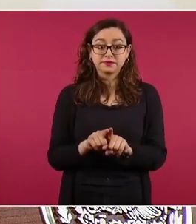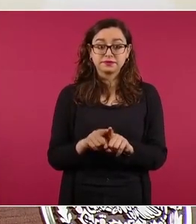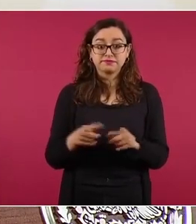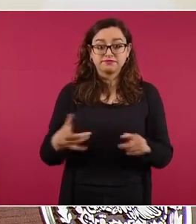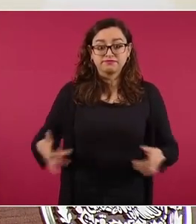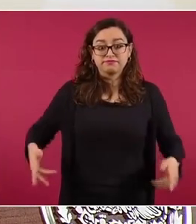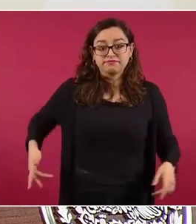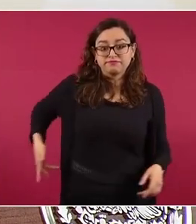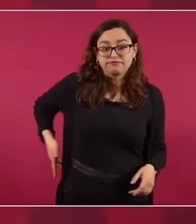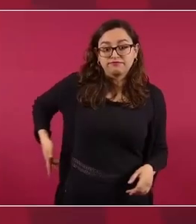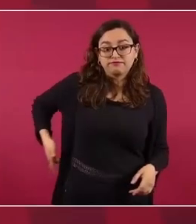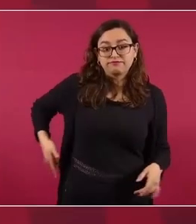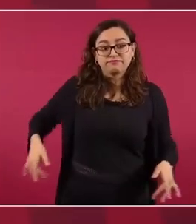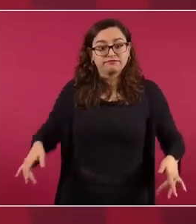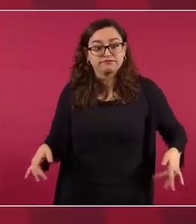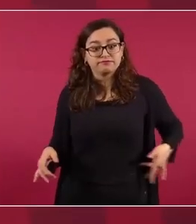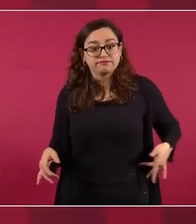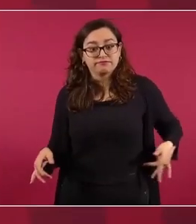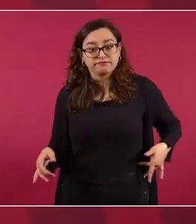los riñones, porque